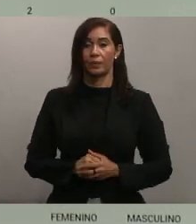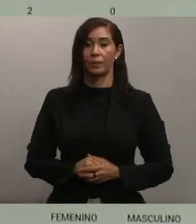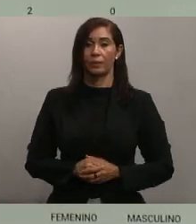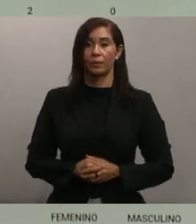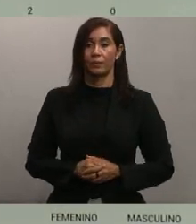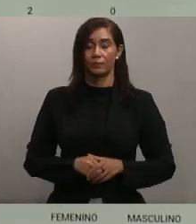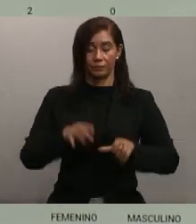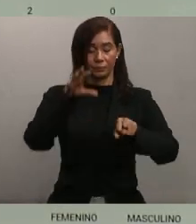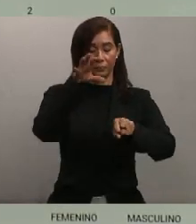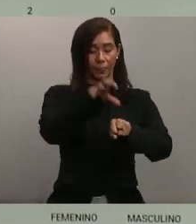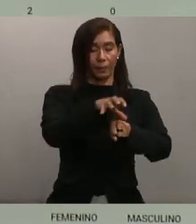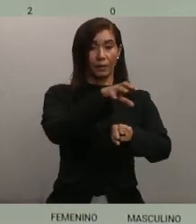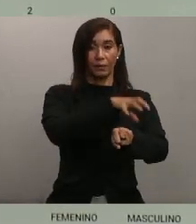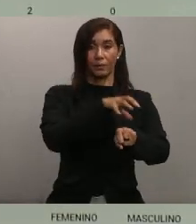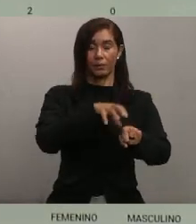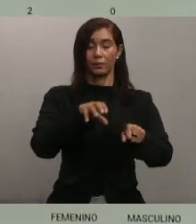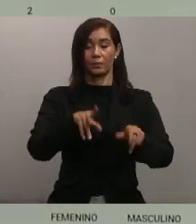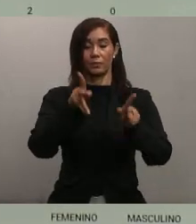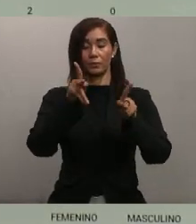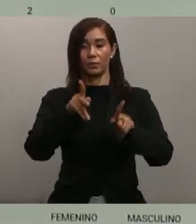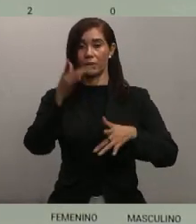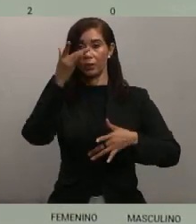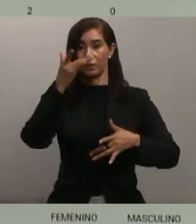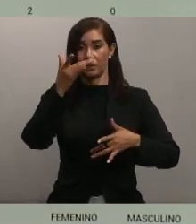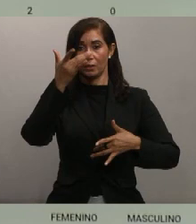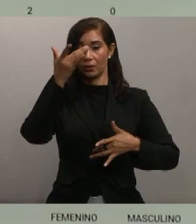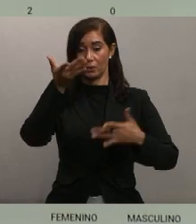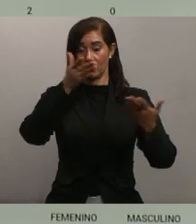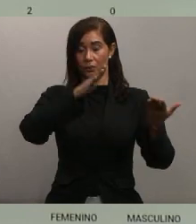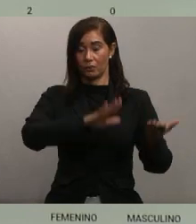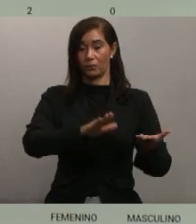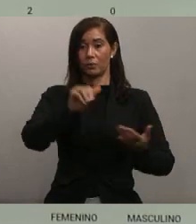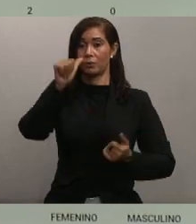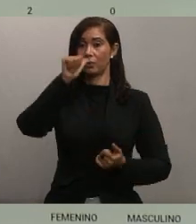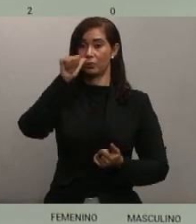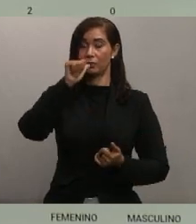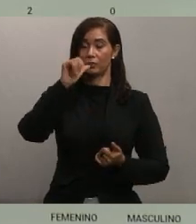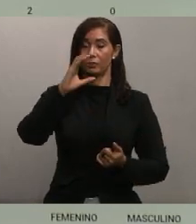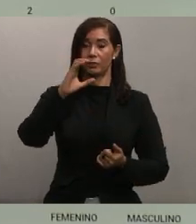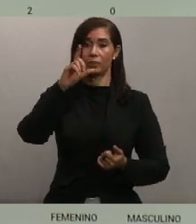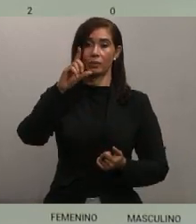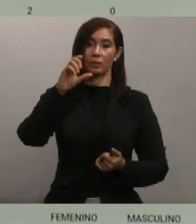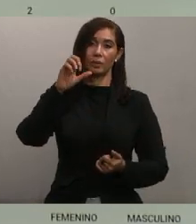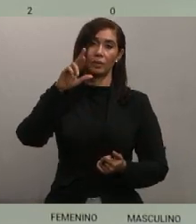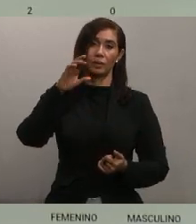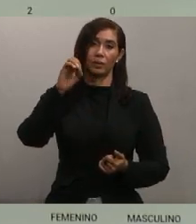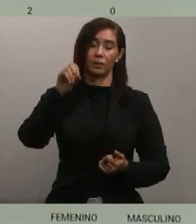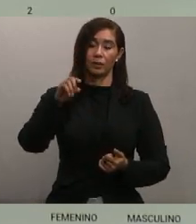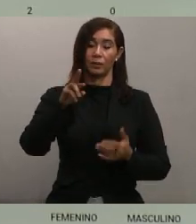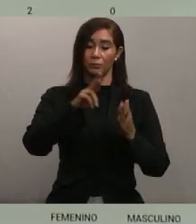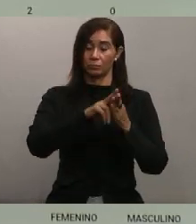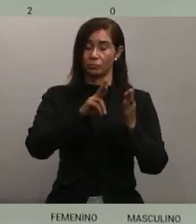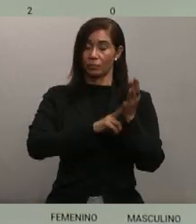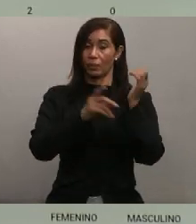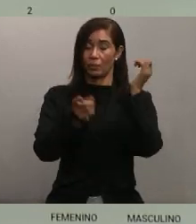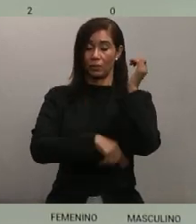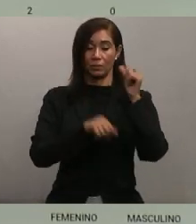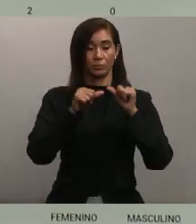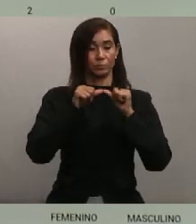la distribución de los casos de el Clerén. Las medidas siguen siendo los